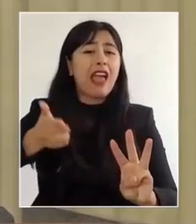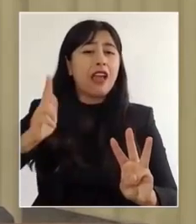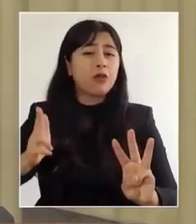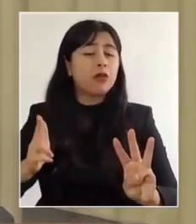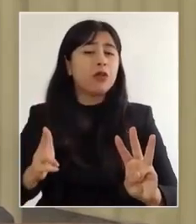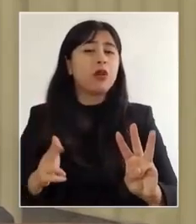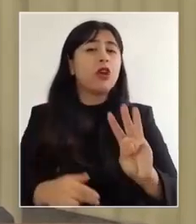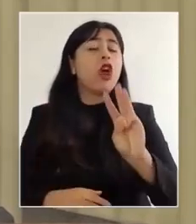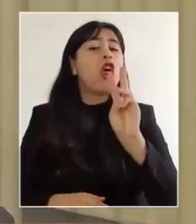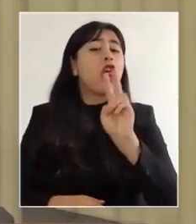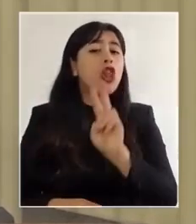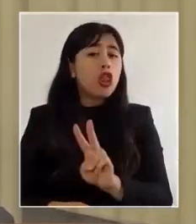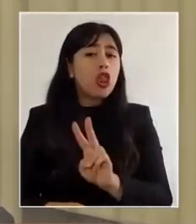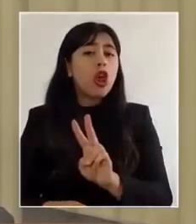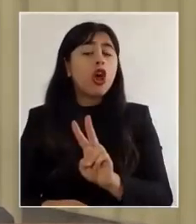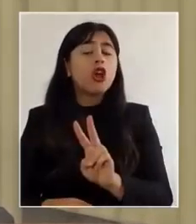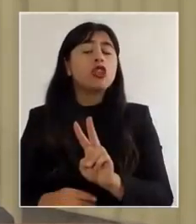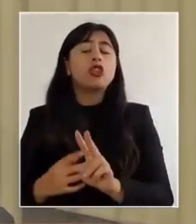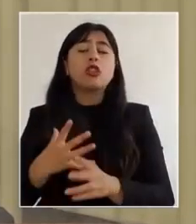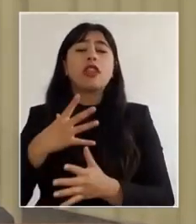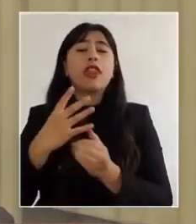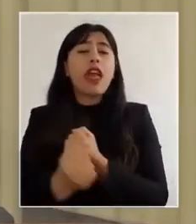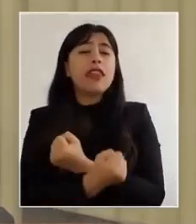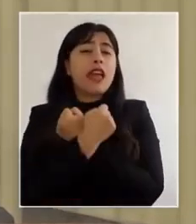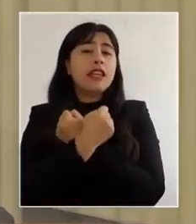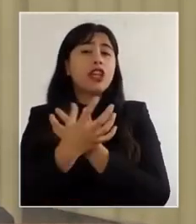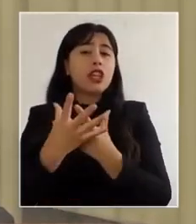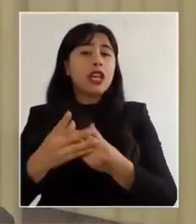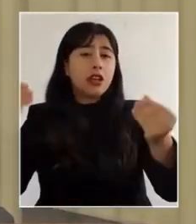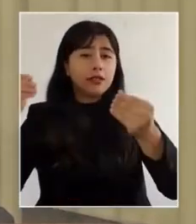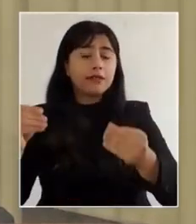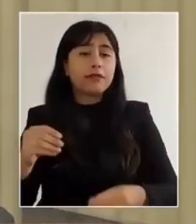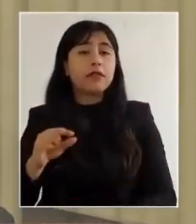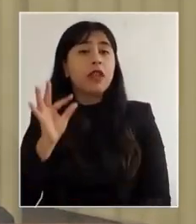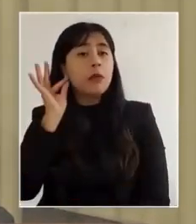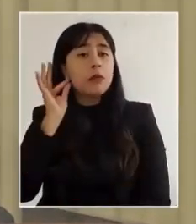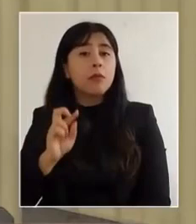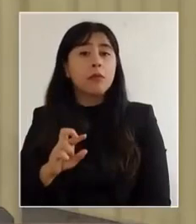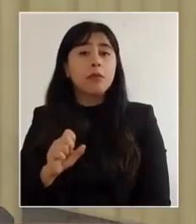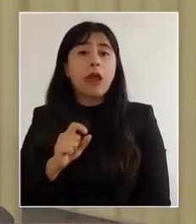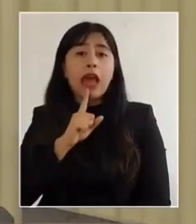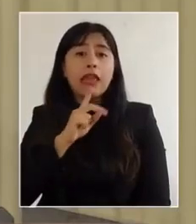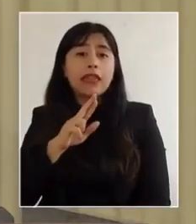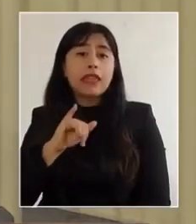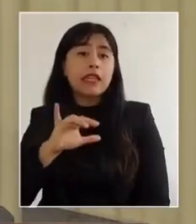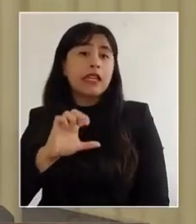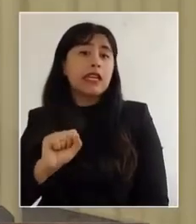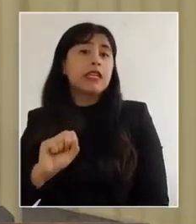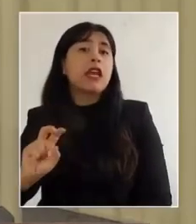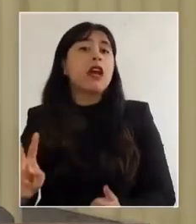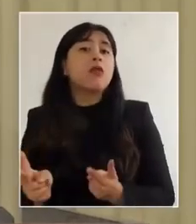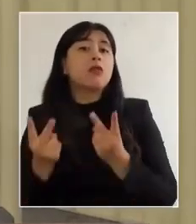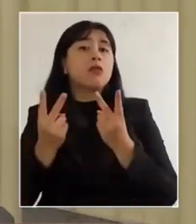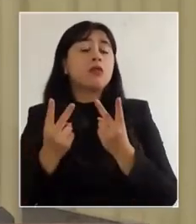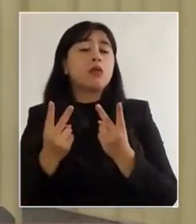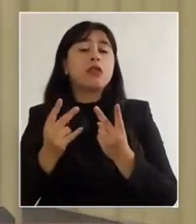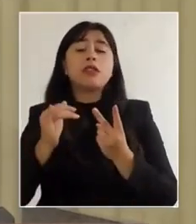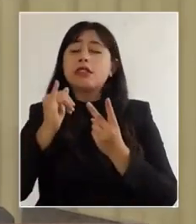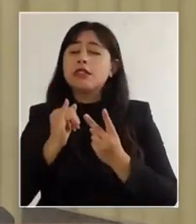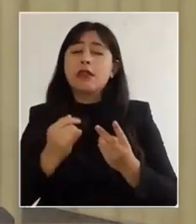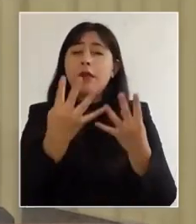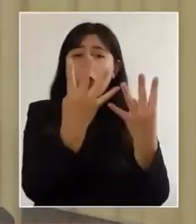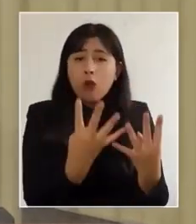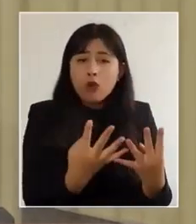detenidos desaparecidos y Patricia la sobreviviente quedó con secuelas para siempre del encarcelamiento